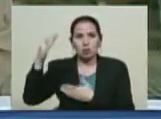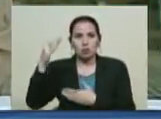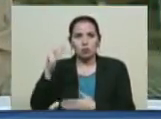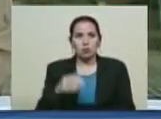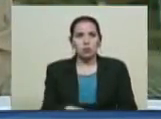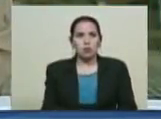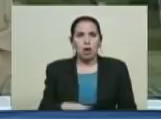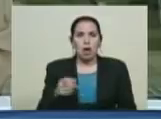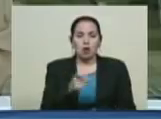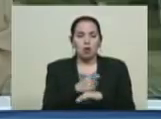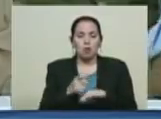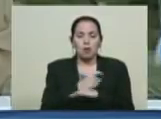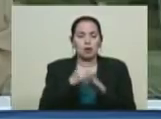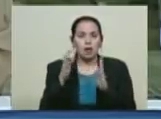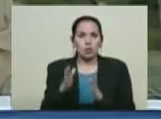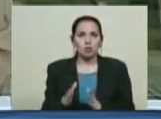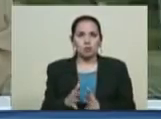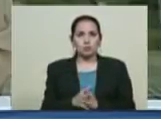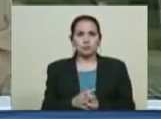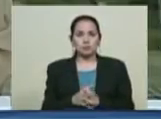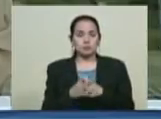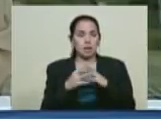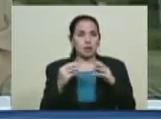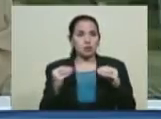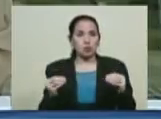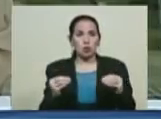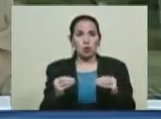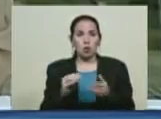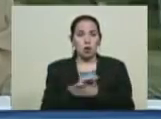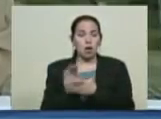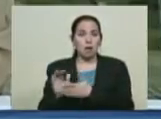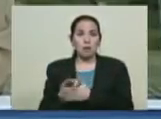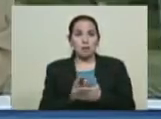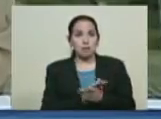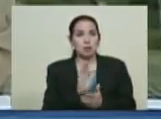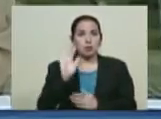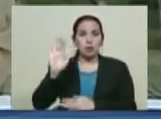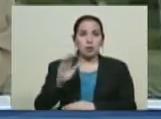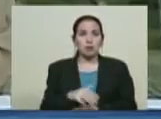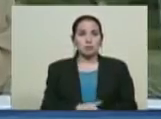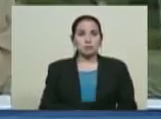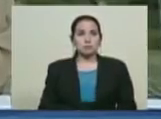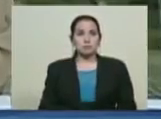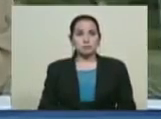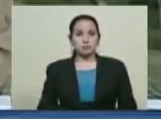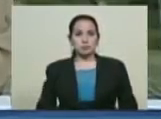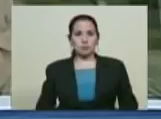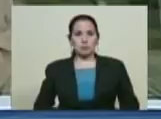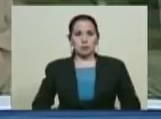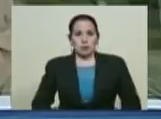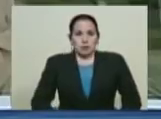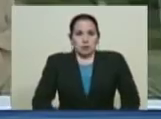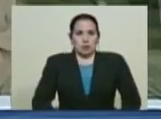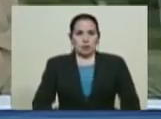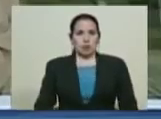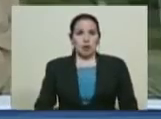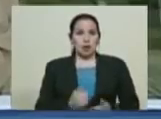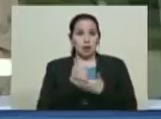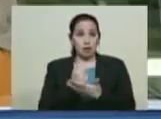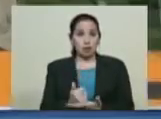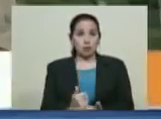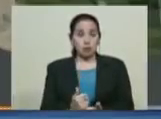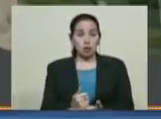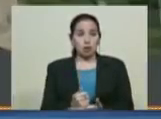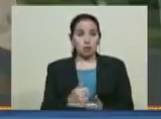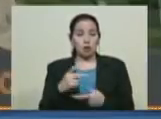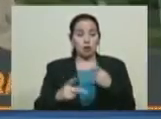Clar y a todos los compañeros y compañeras que han ayudado a estos proyectos, que avancen